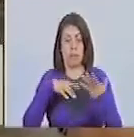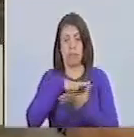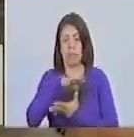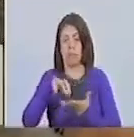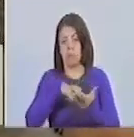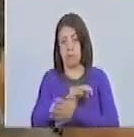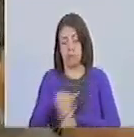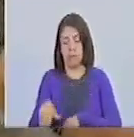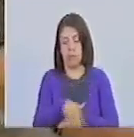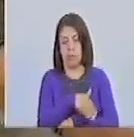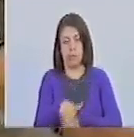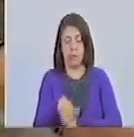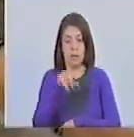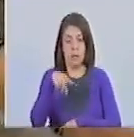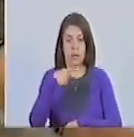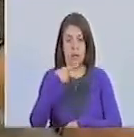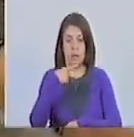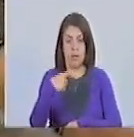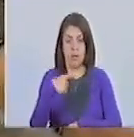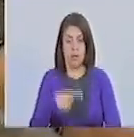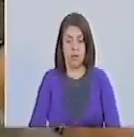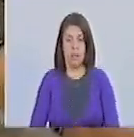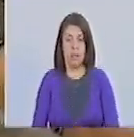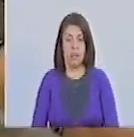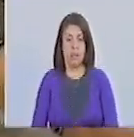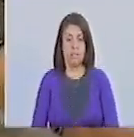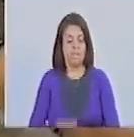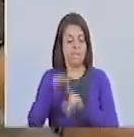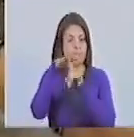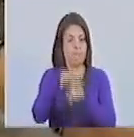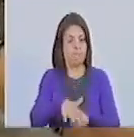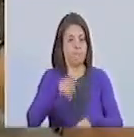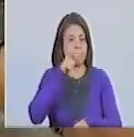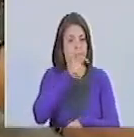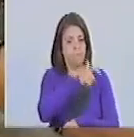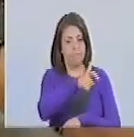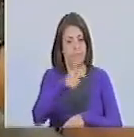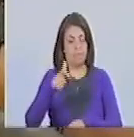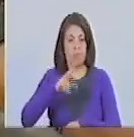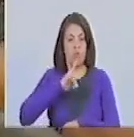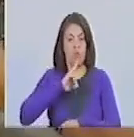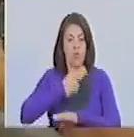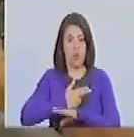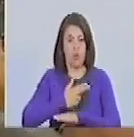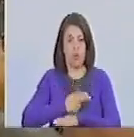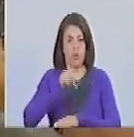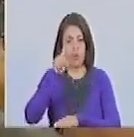no solamente se reprimió al pueblo hondureño,